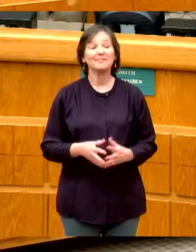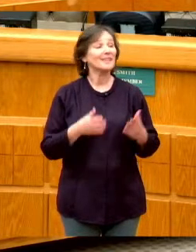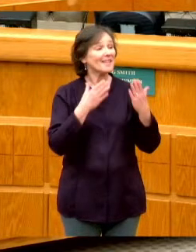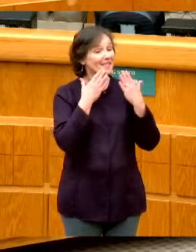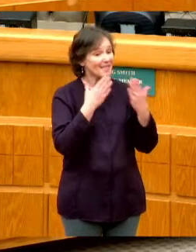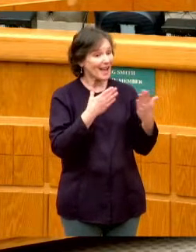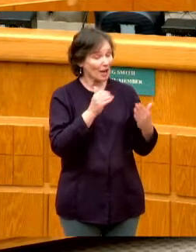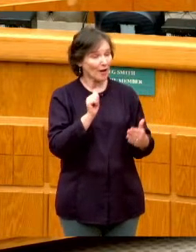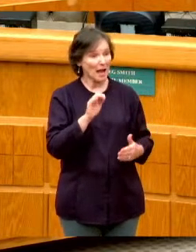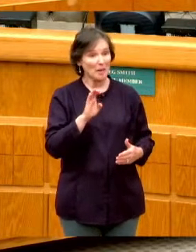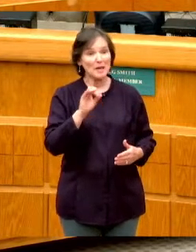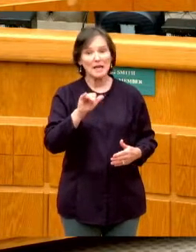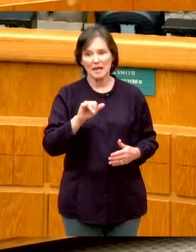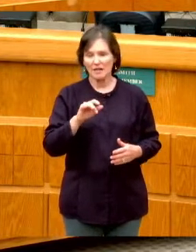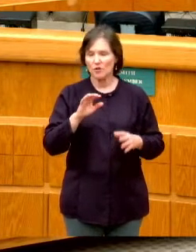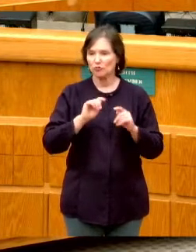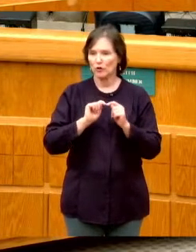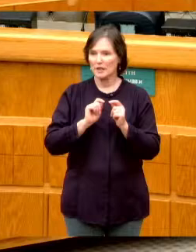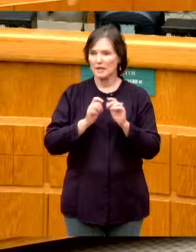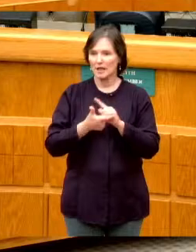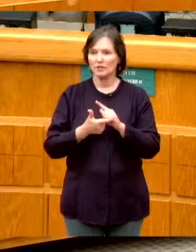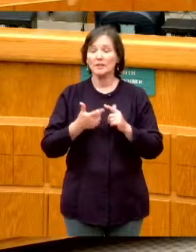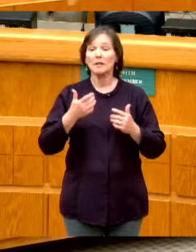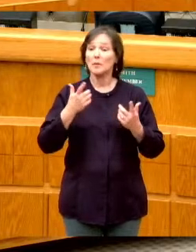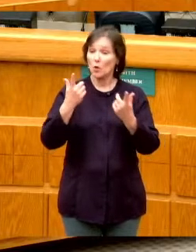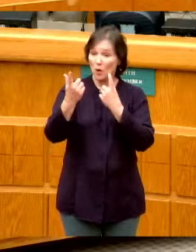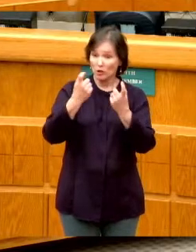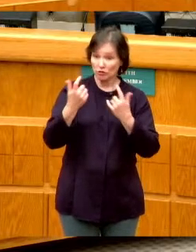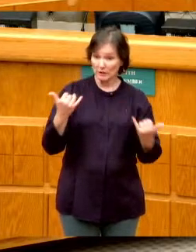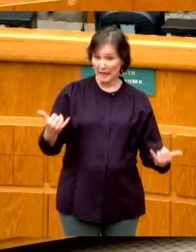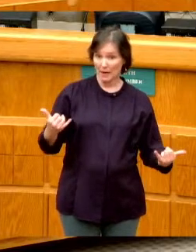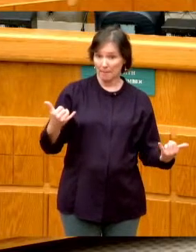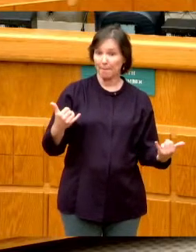Thank you. Are there any questions?